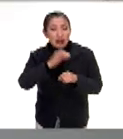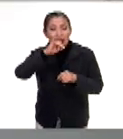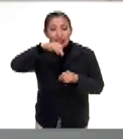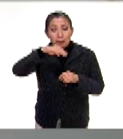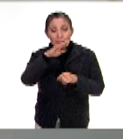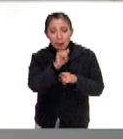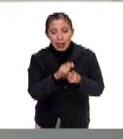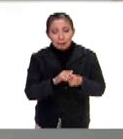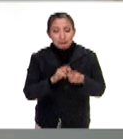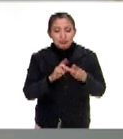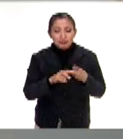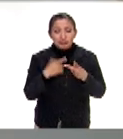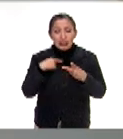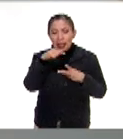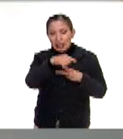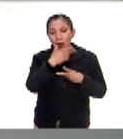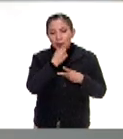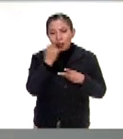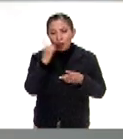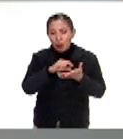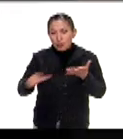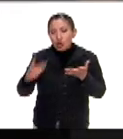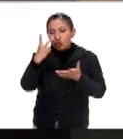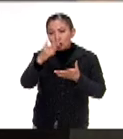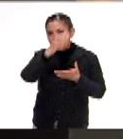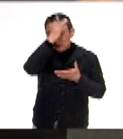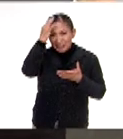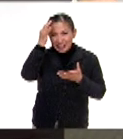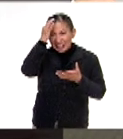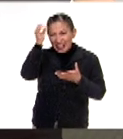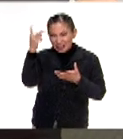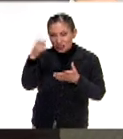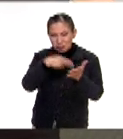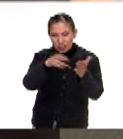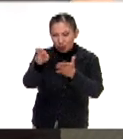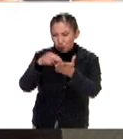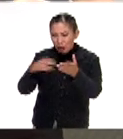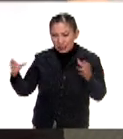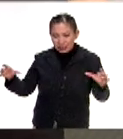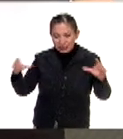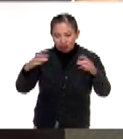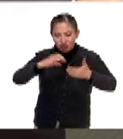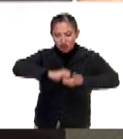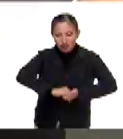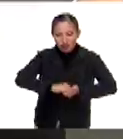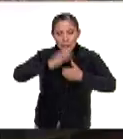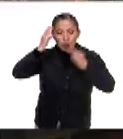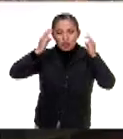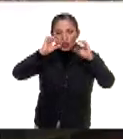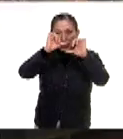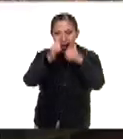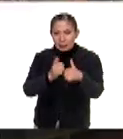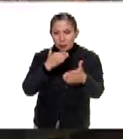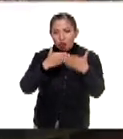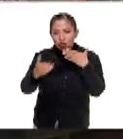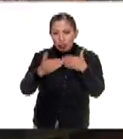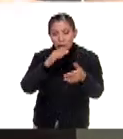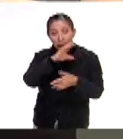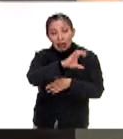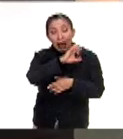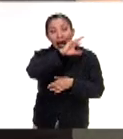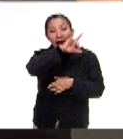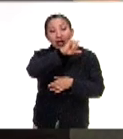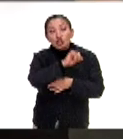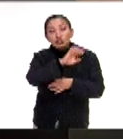IMBA, fue quien compró las dos Fridas. Por ejemplo, sabemos que hoy las dos Fridas están en el Museo de Arte Moderno porque